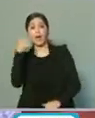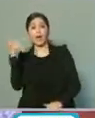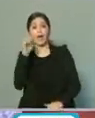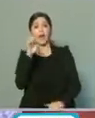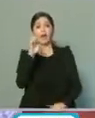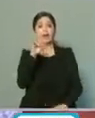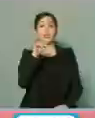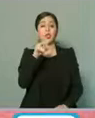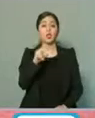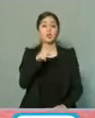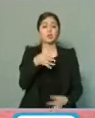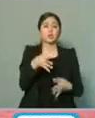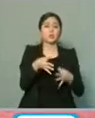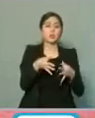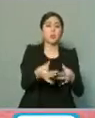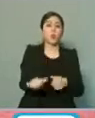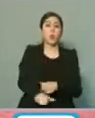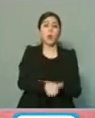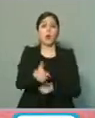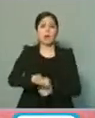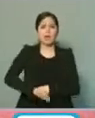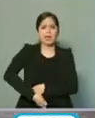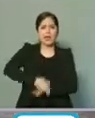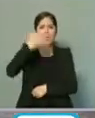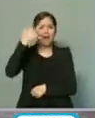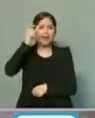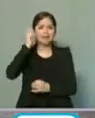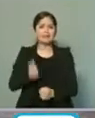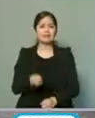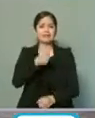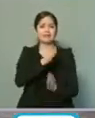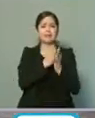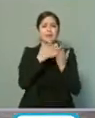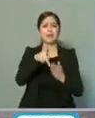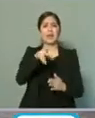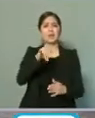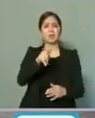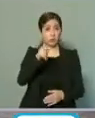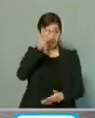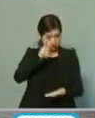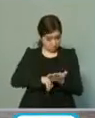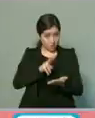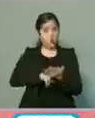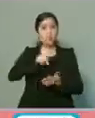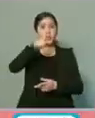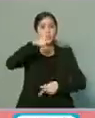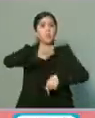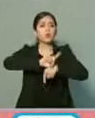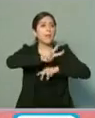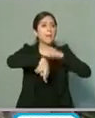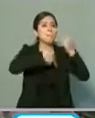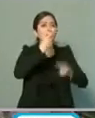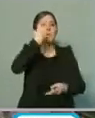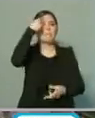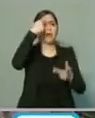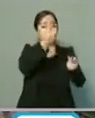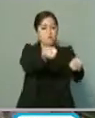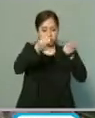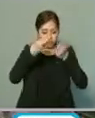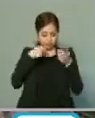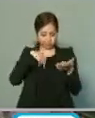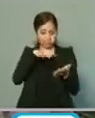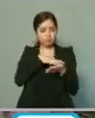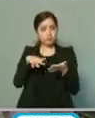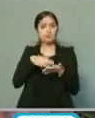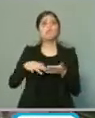algunas muy caras del Kama Sutra, y vale la pena tener un libro del Kama Sutra porque es toda una aventura leerla, ¿eh? Oye, Irene, una